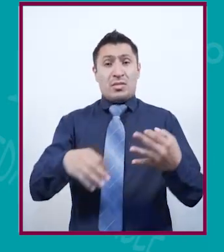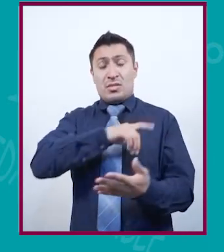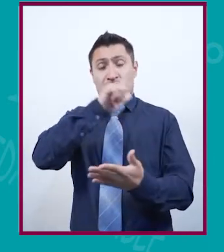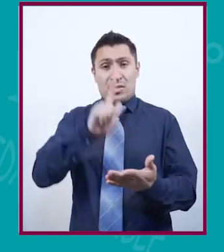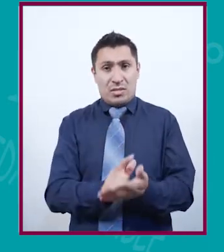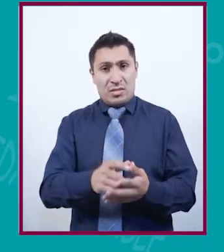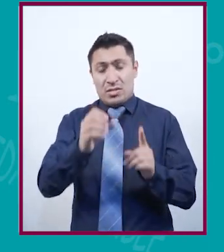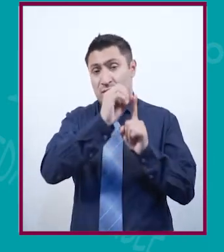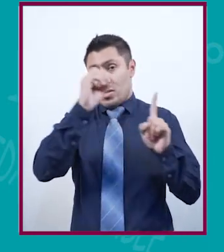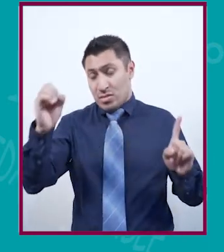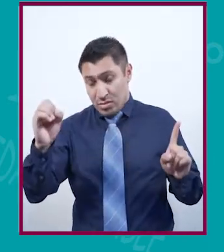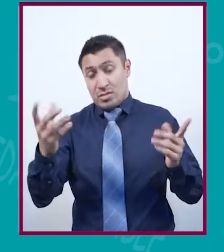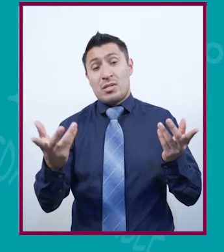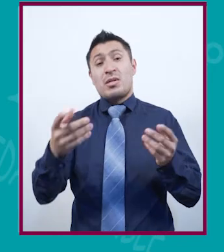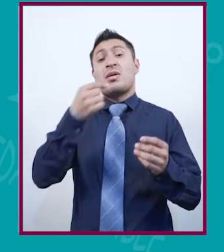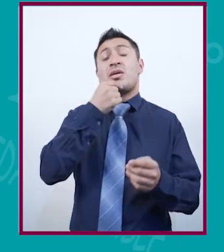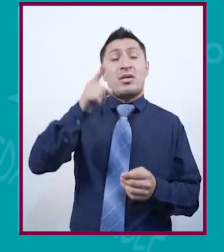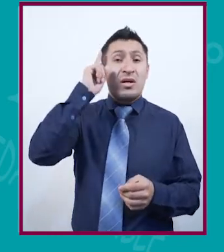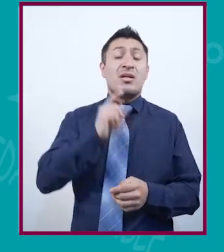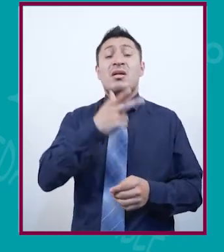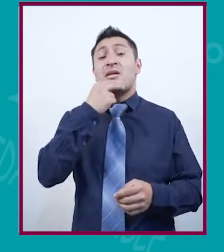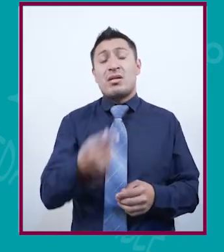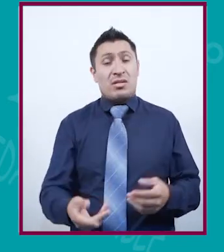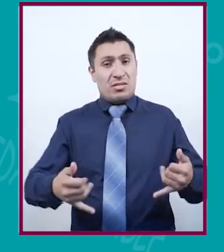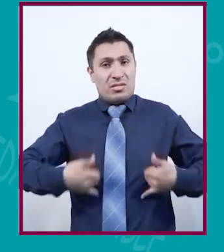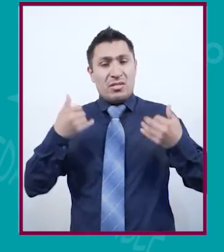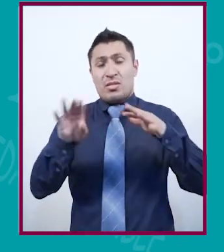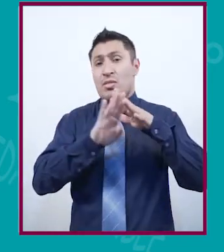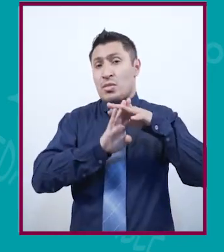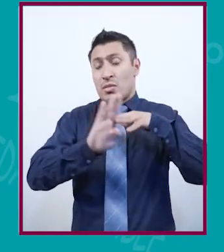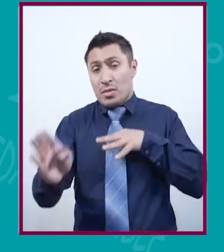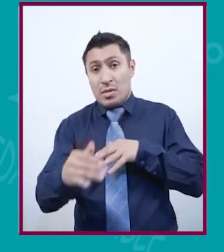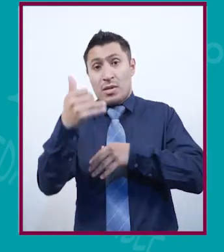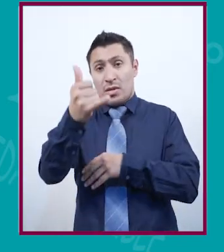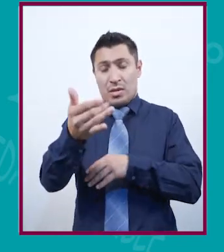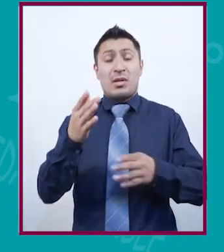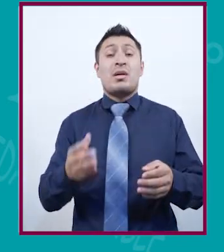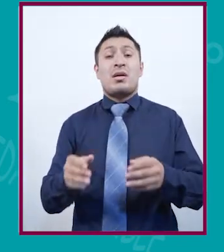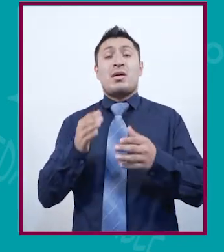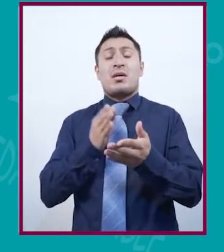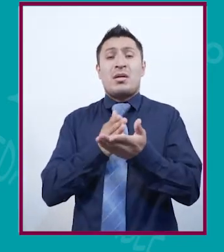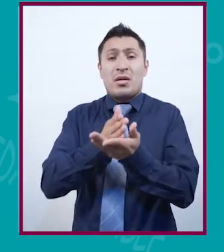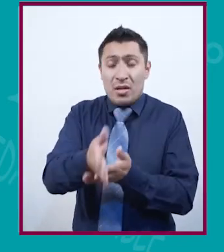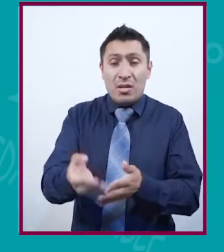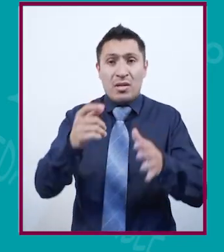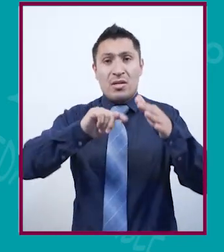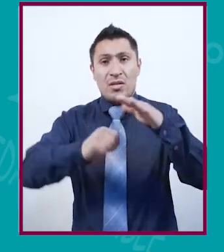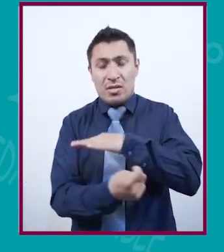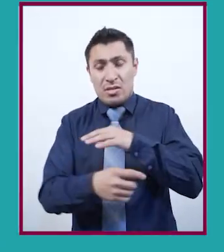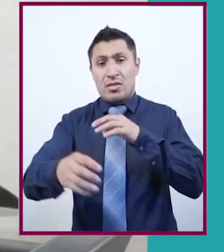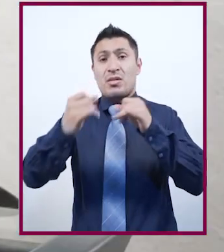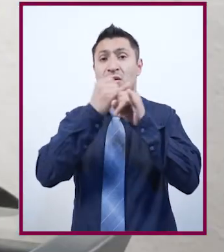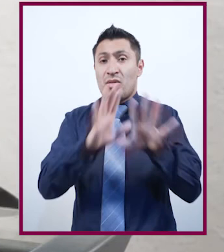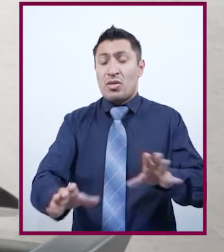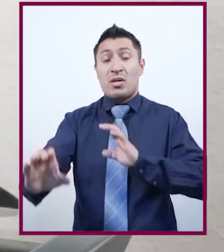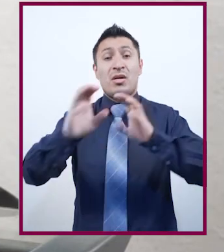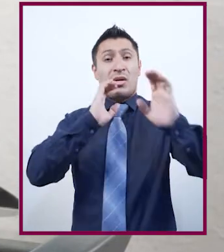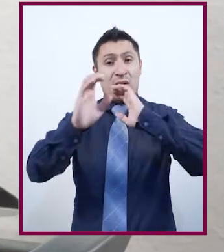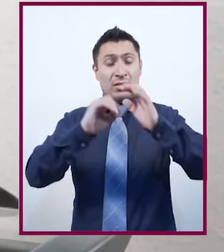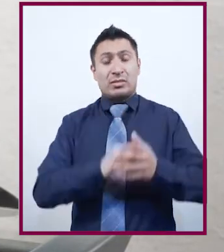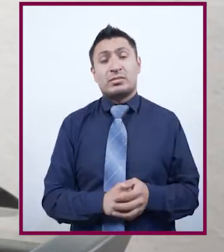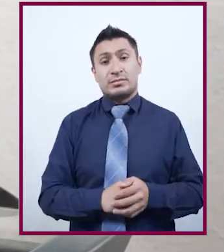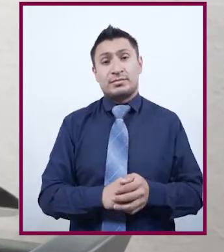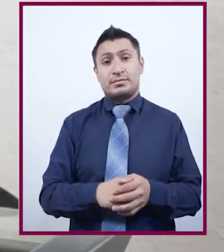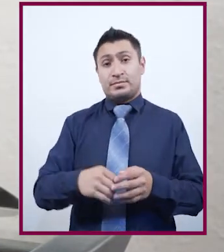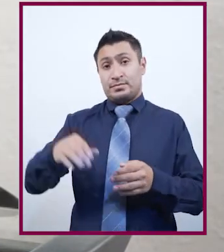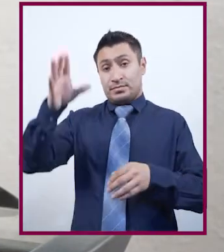niñas, niños y adolescentes migrantes, y de acceso a las tecnologías de la información y comunicación. De acuerdo con la